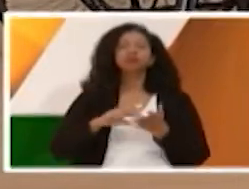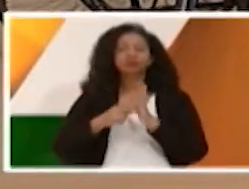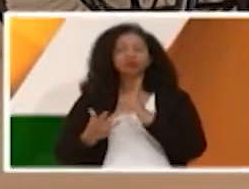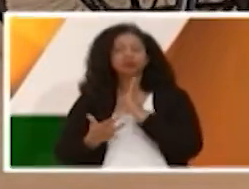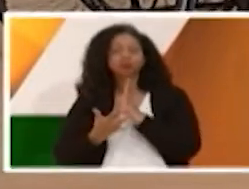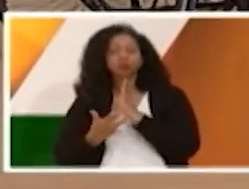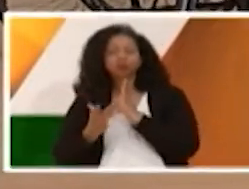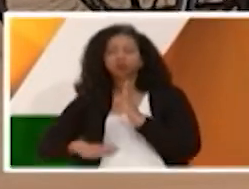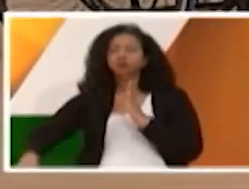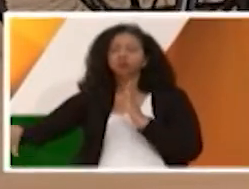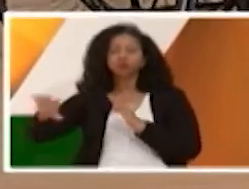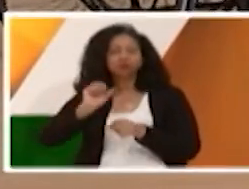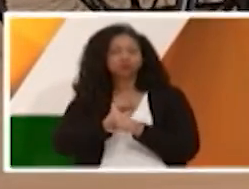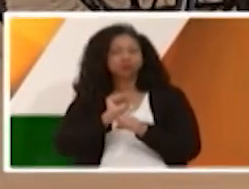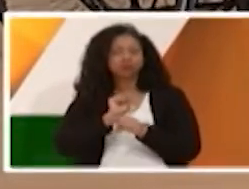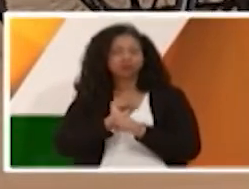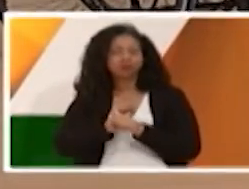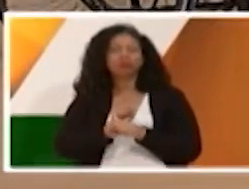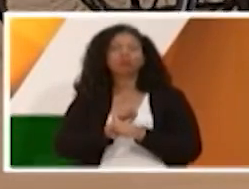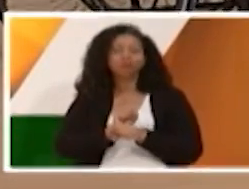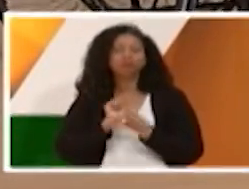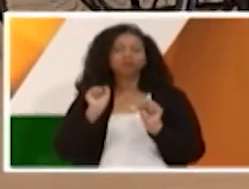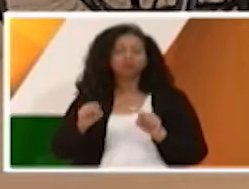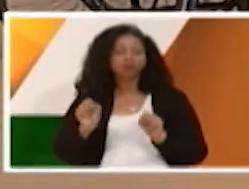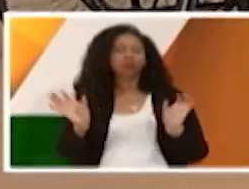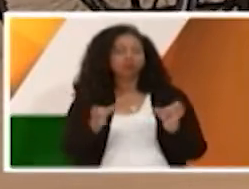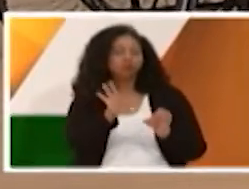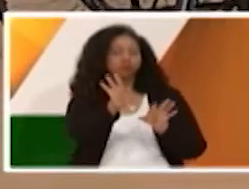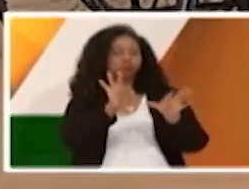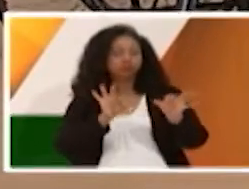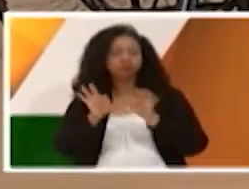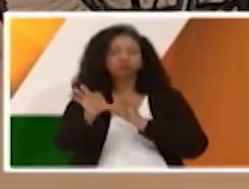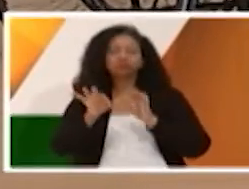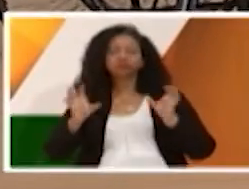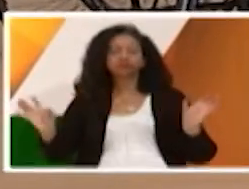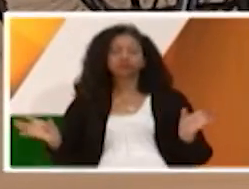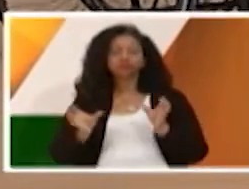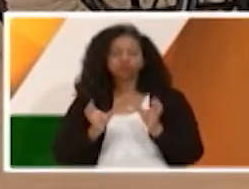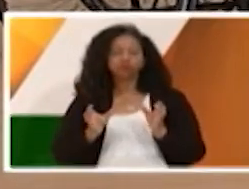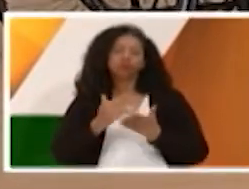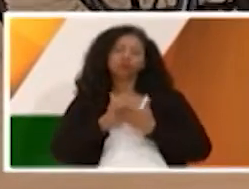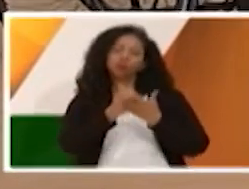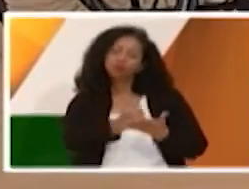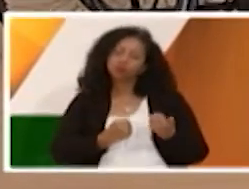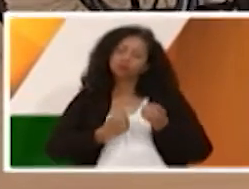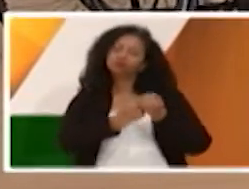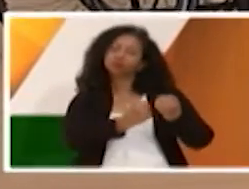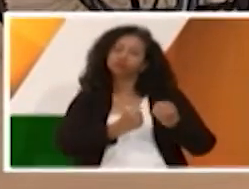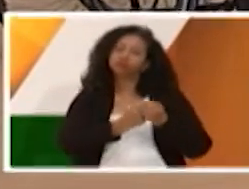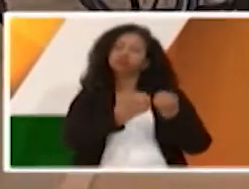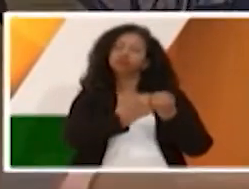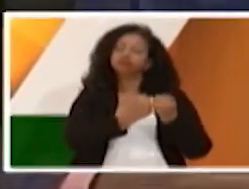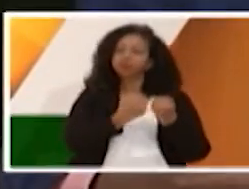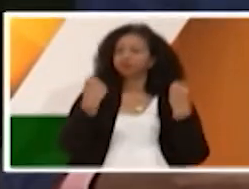tener más posibilidad de elegir esos niños y convertir entonces más superatletas para